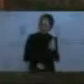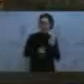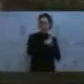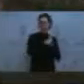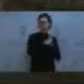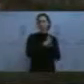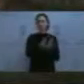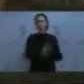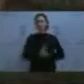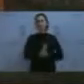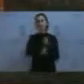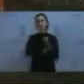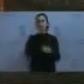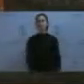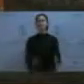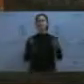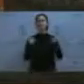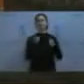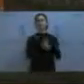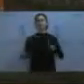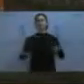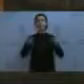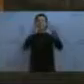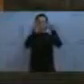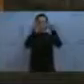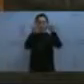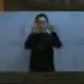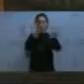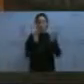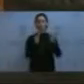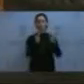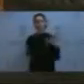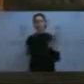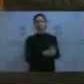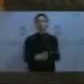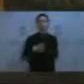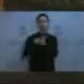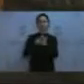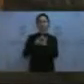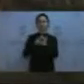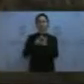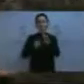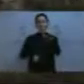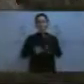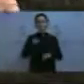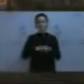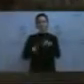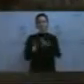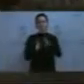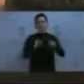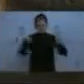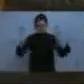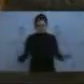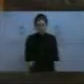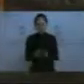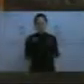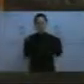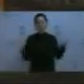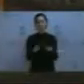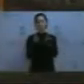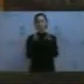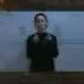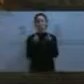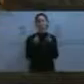la consejería competente en materia educativa, de acuerdo con el procedimiento que determine, promoverá,